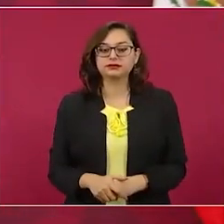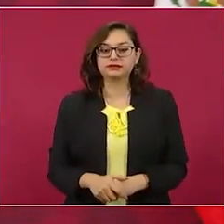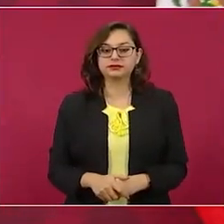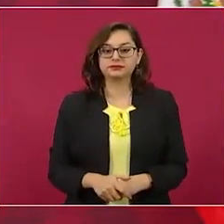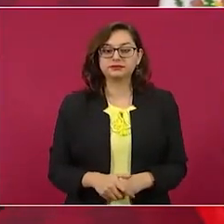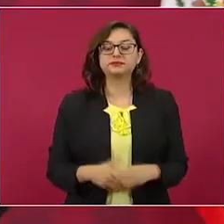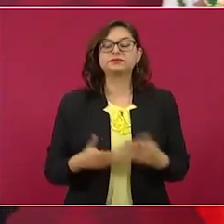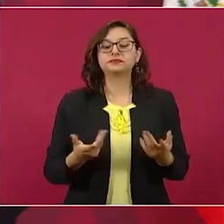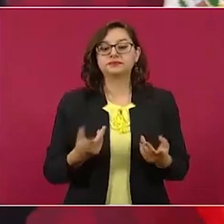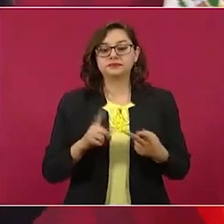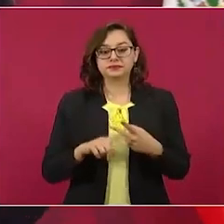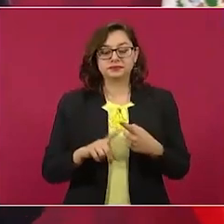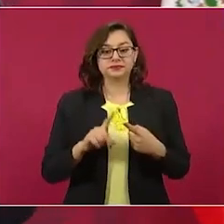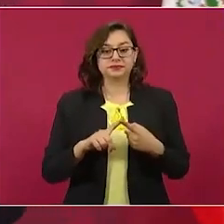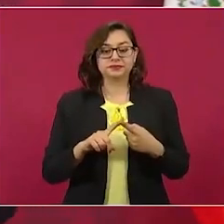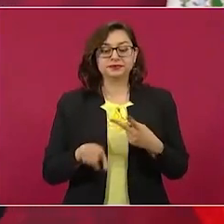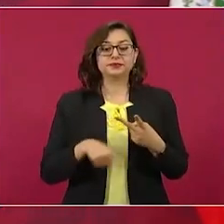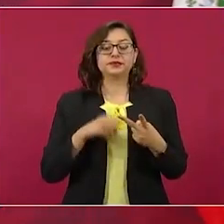lo que está